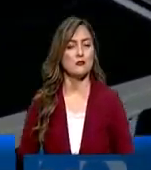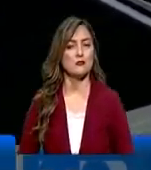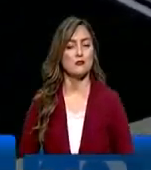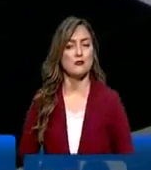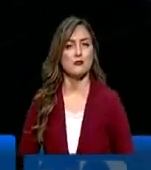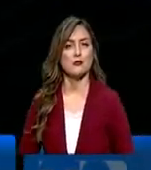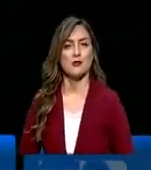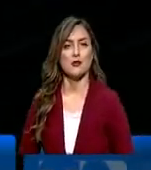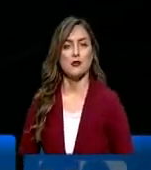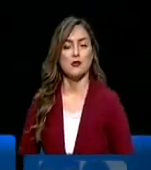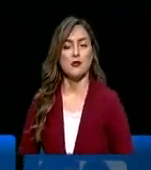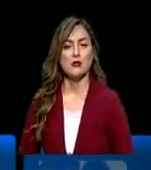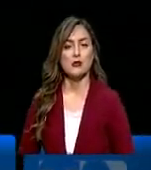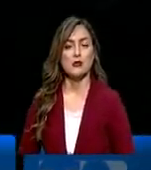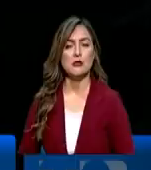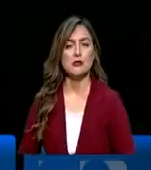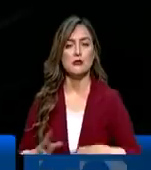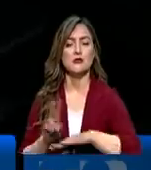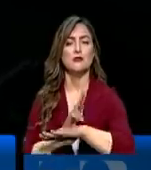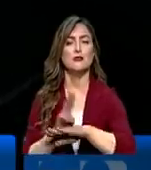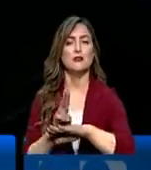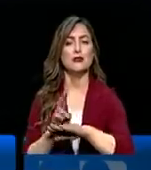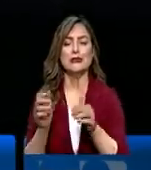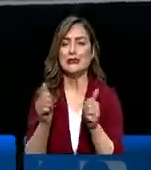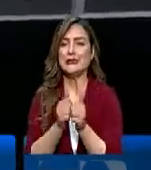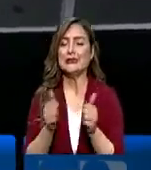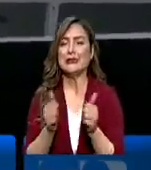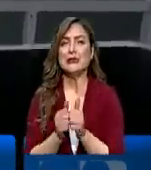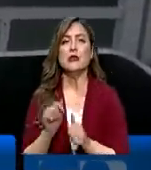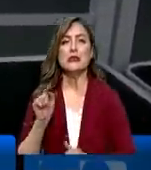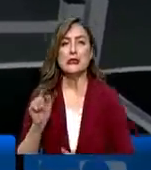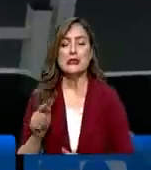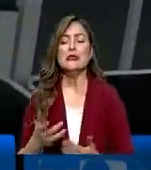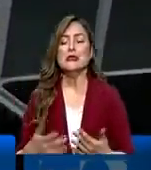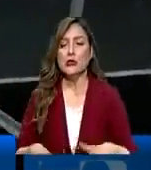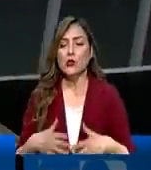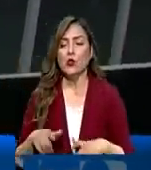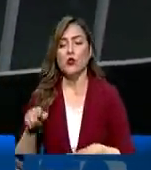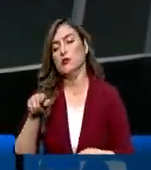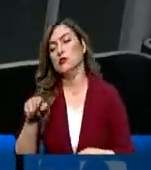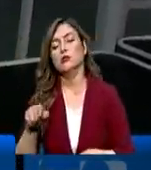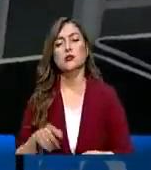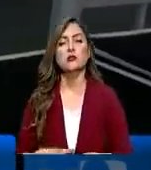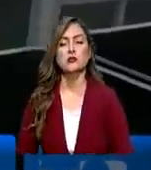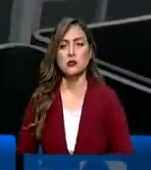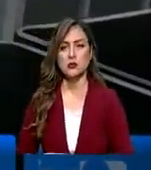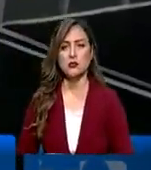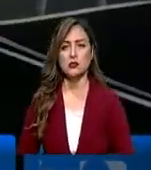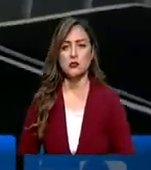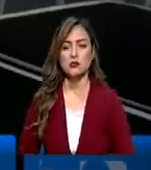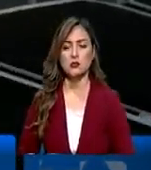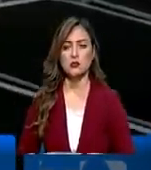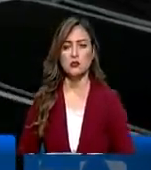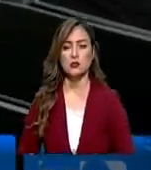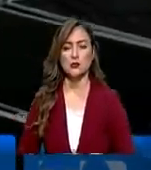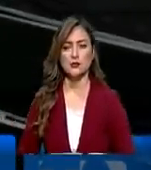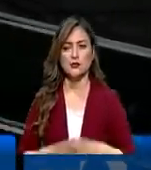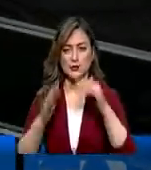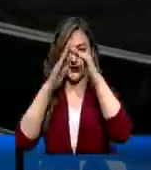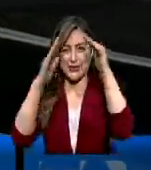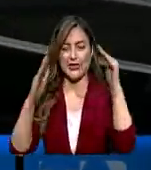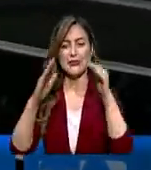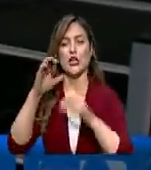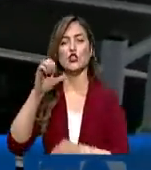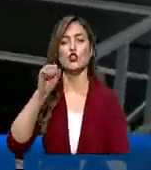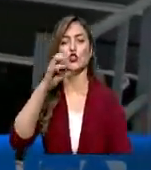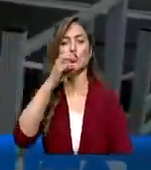Bueno, van a ser utilizadas por nuestras brigadas, ¿no? Nuestras brigadas van a asentarse principalmente en las casas Somos que tiene el